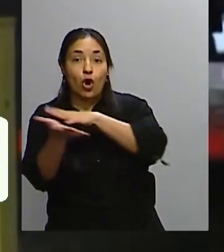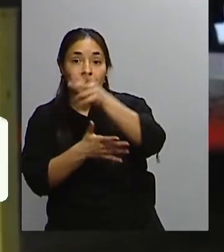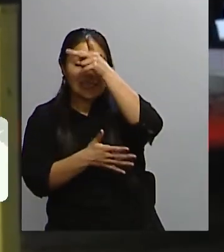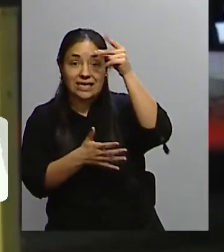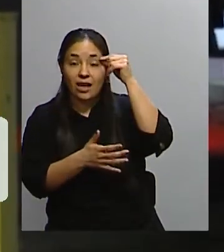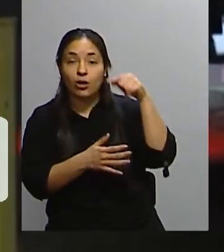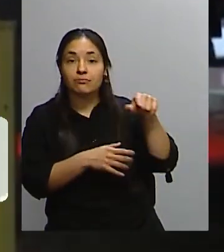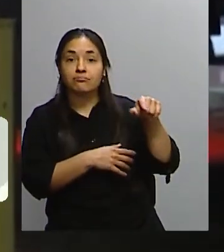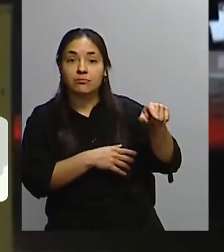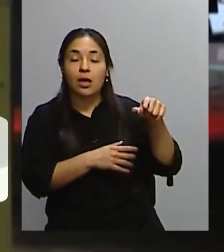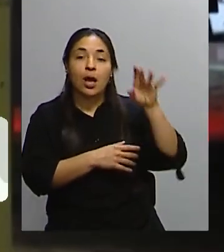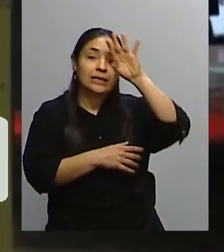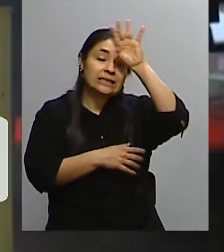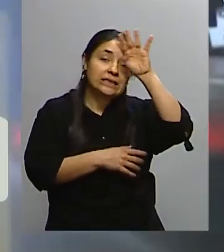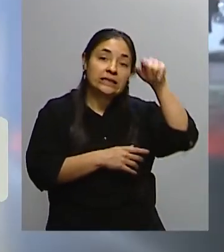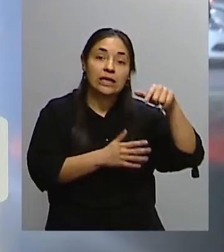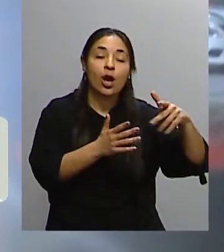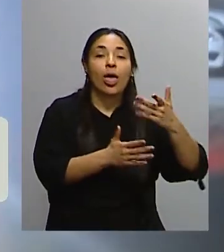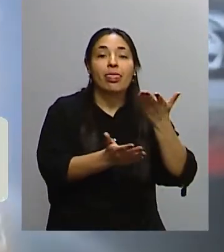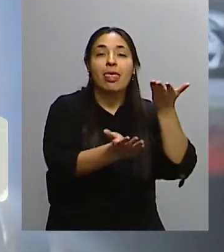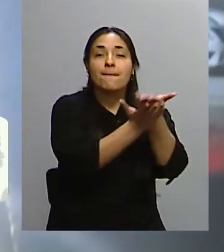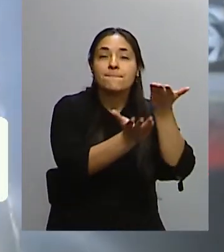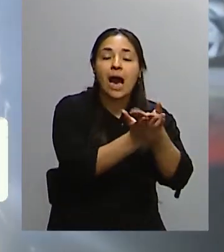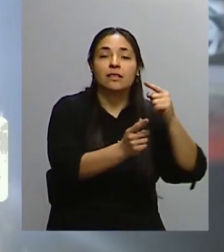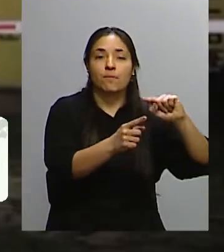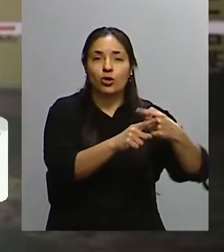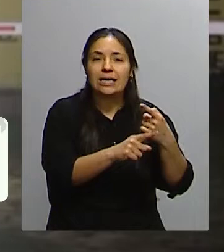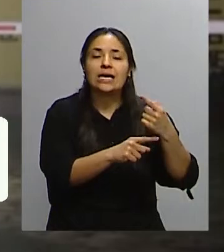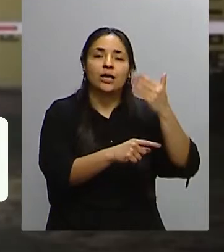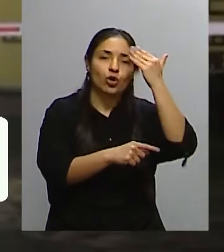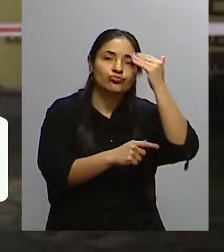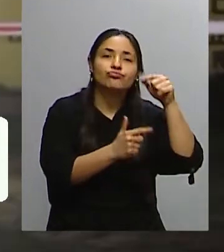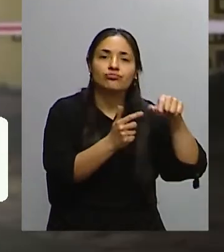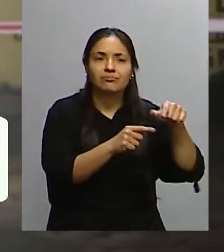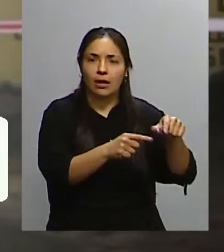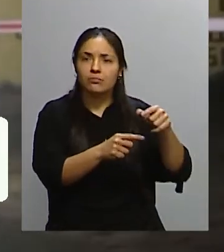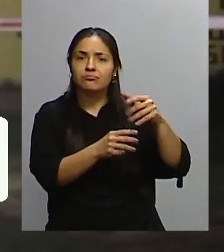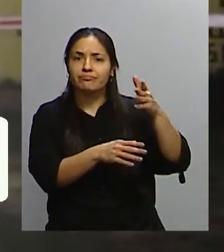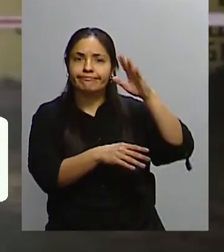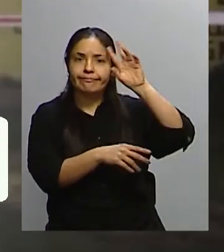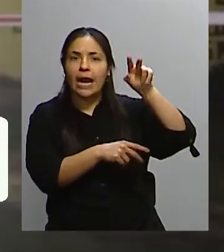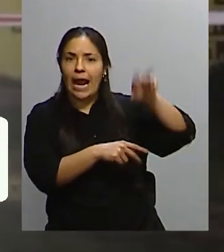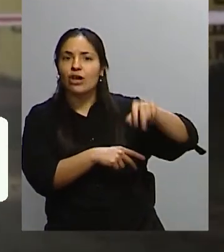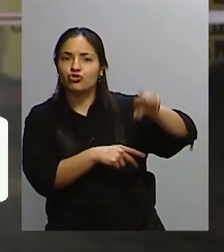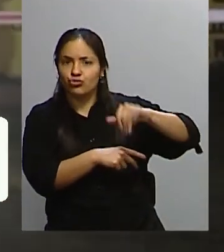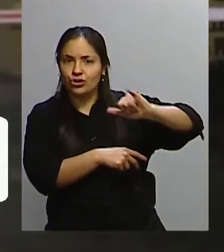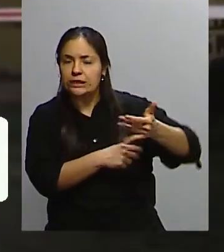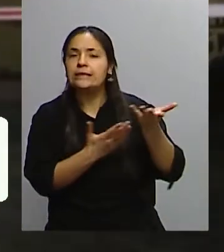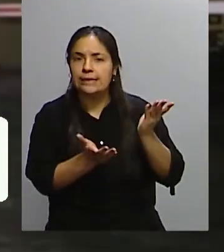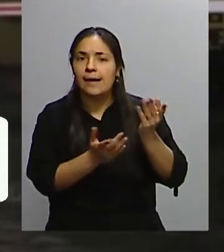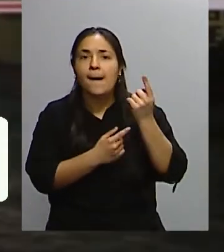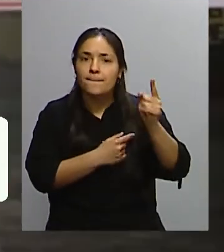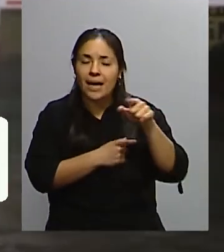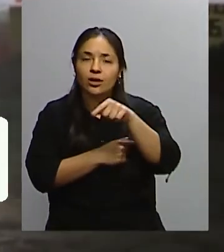que las demandas de reconocimiento político y constitucional de los pueblos indígenas son justas, aunque sí plantean el temor y